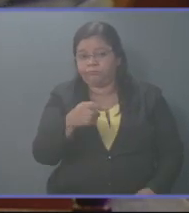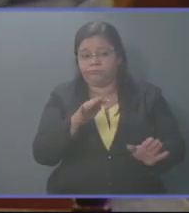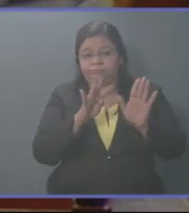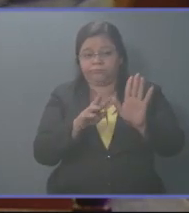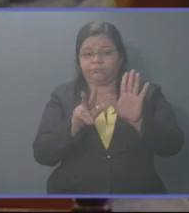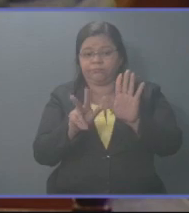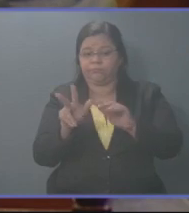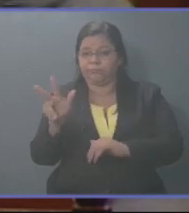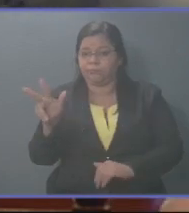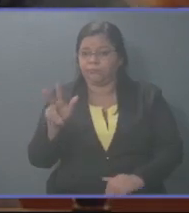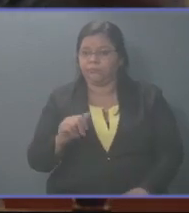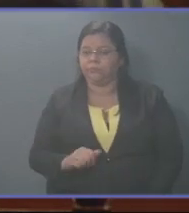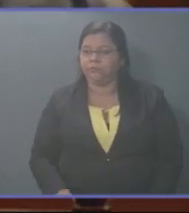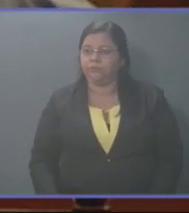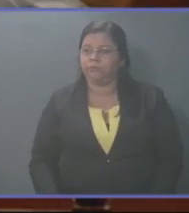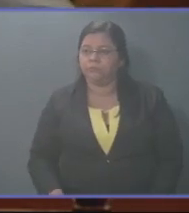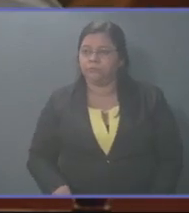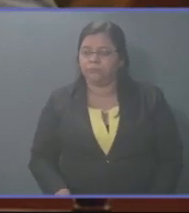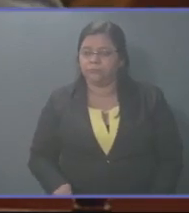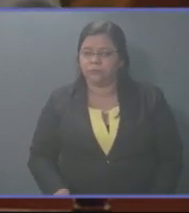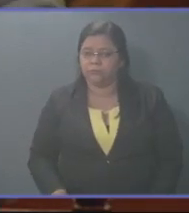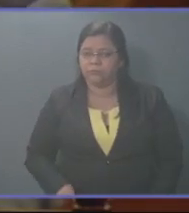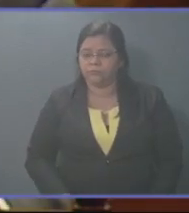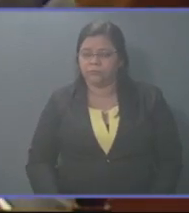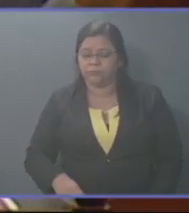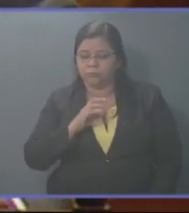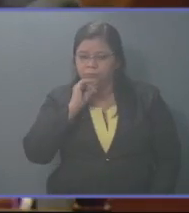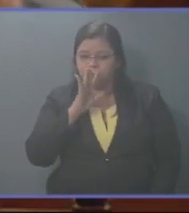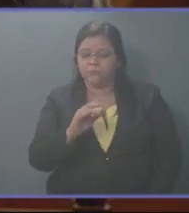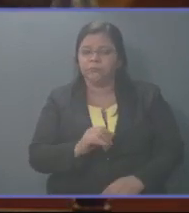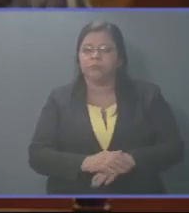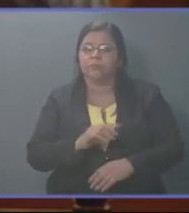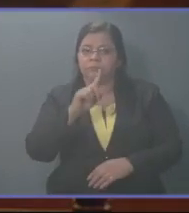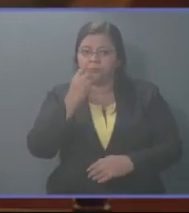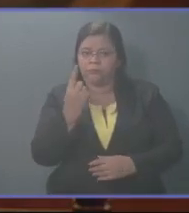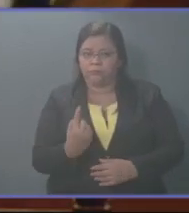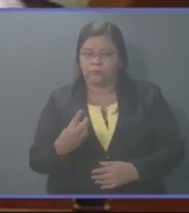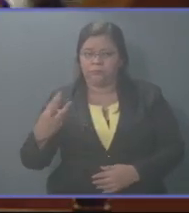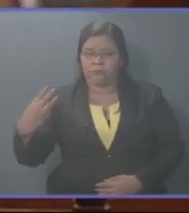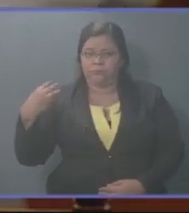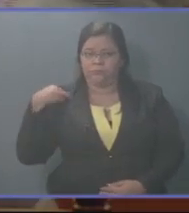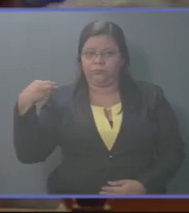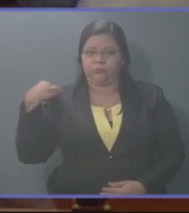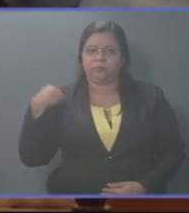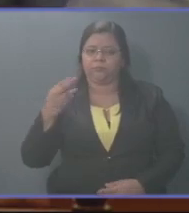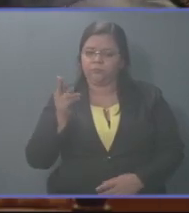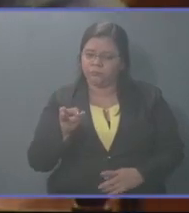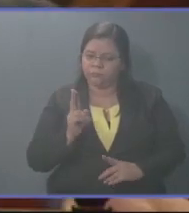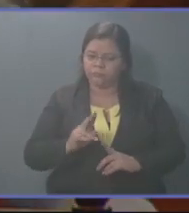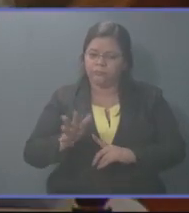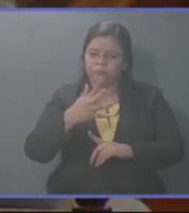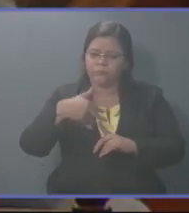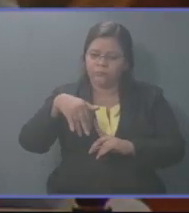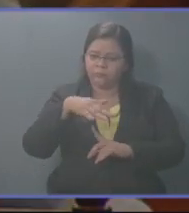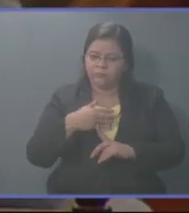1983, expresadas por un militar en la misma condición mía de este